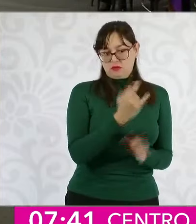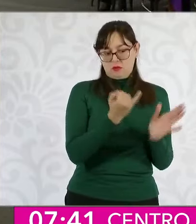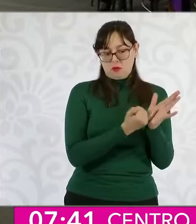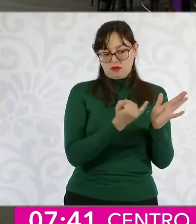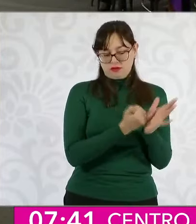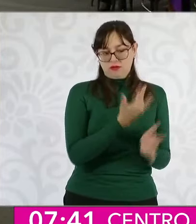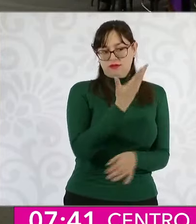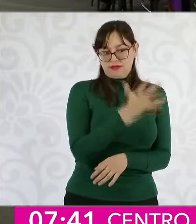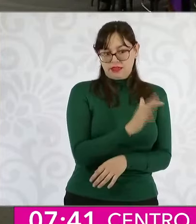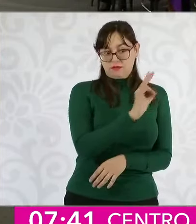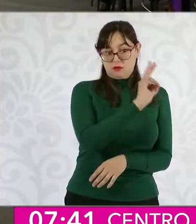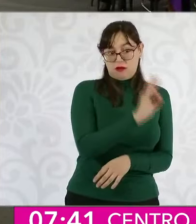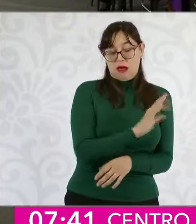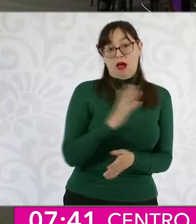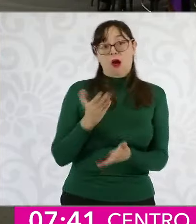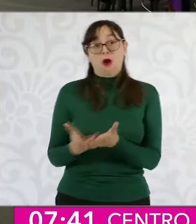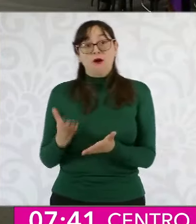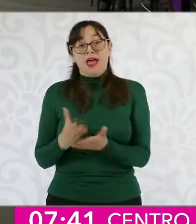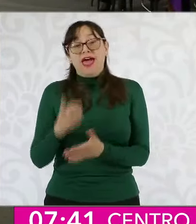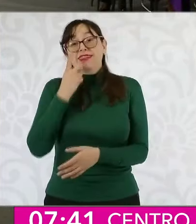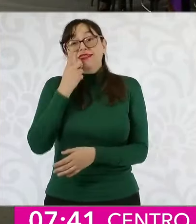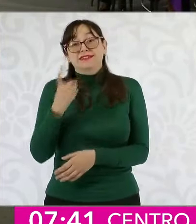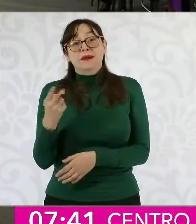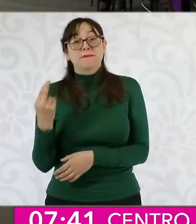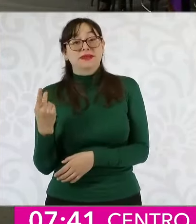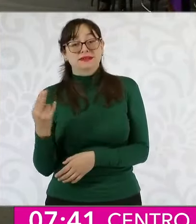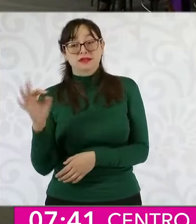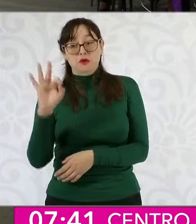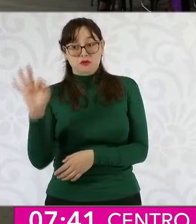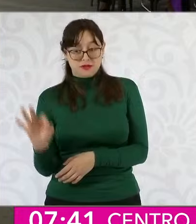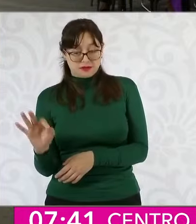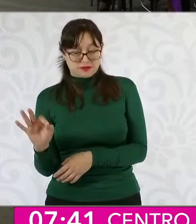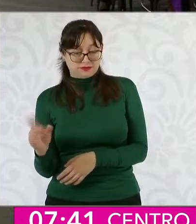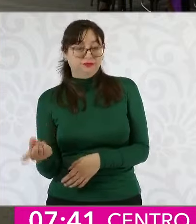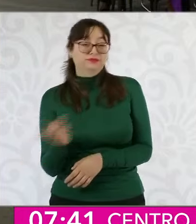porque en 1971 Estados Unidos solamente importaba